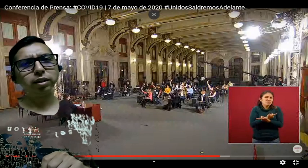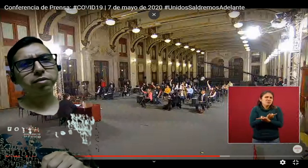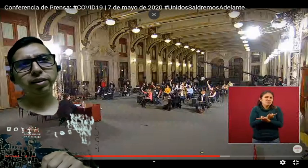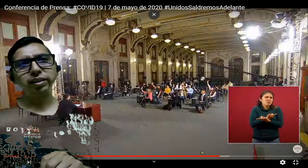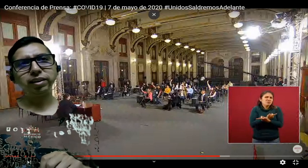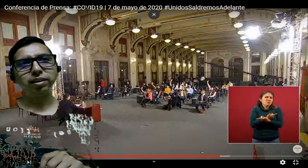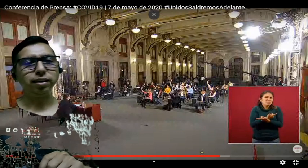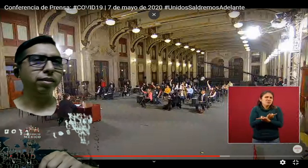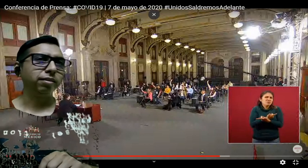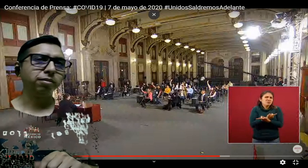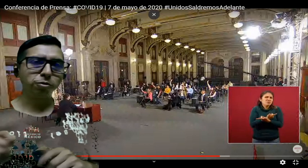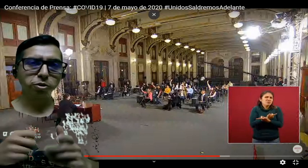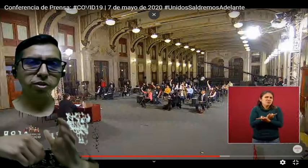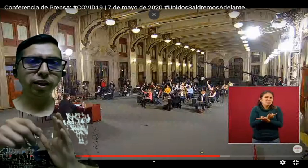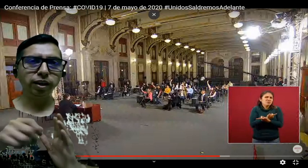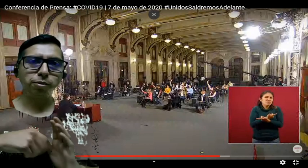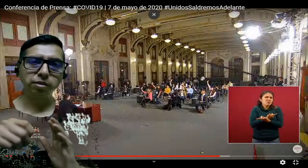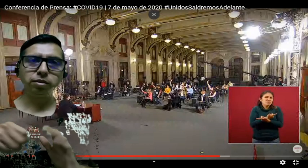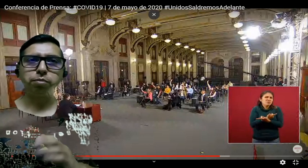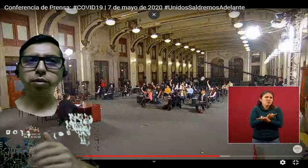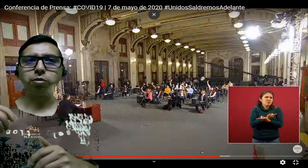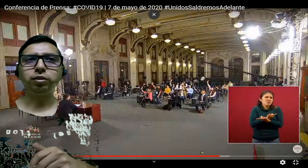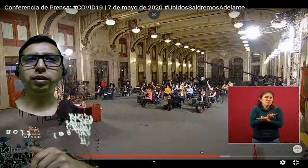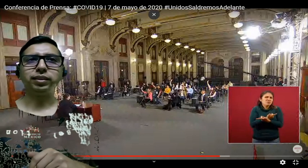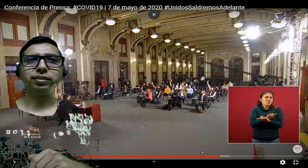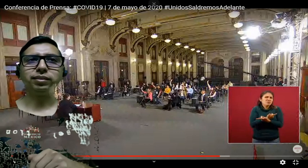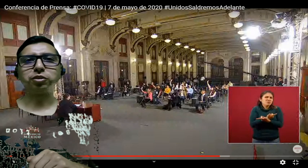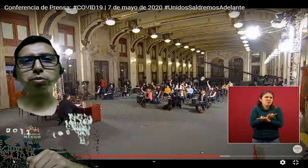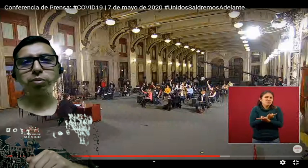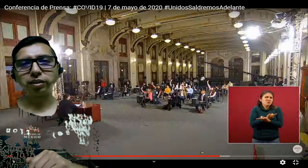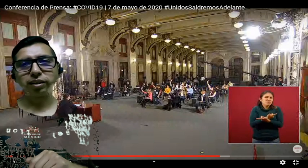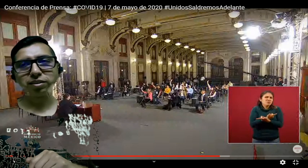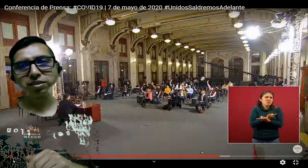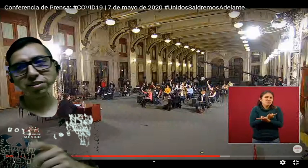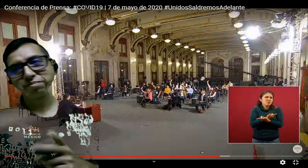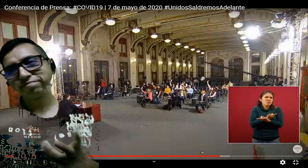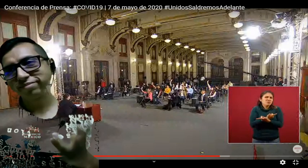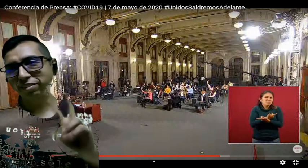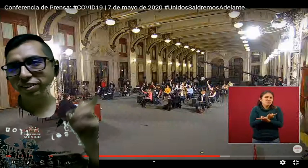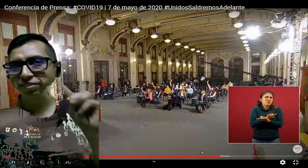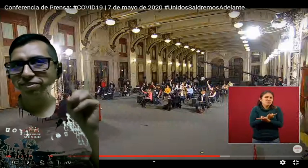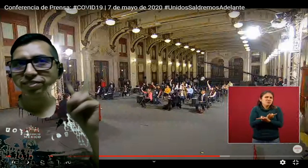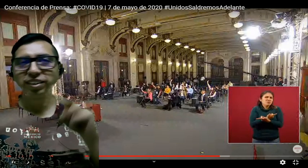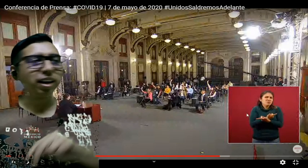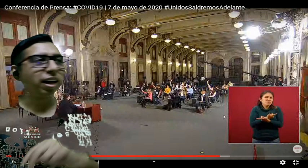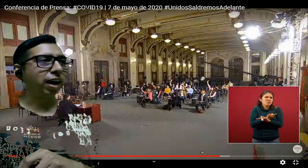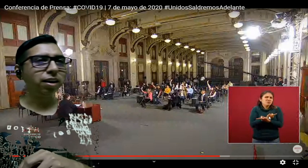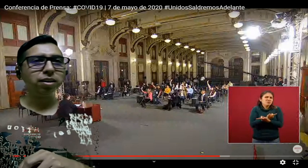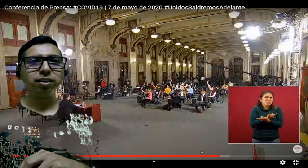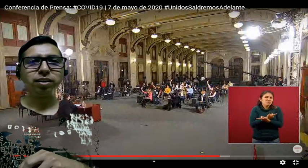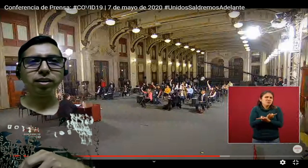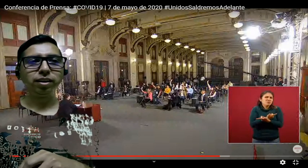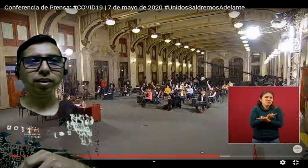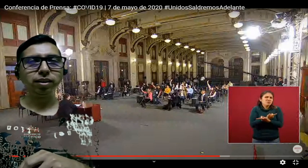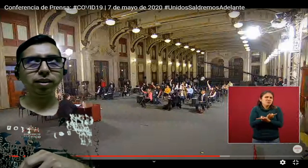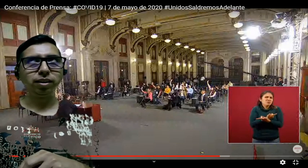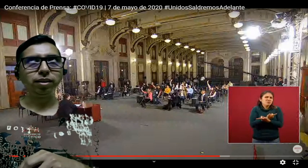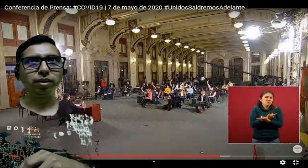Creo que les falta un curso de elaboración de preguntas, ¿no? A los reporteros. Pero bueno.